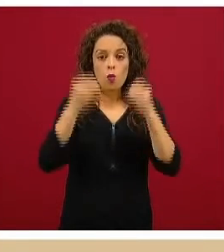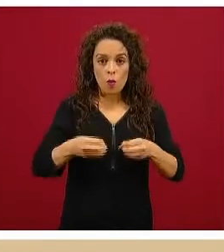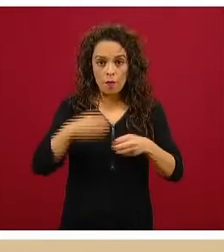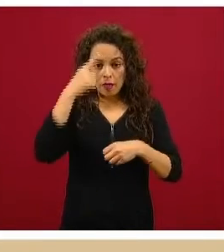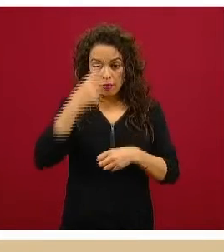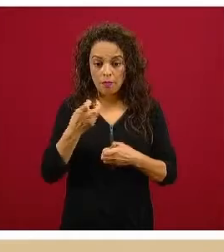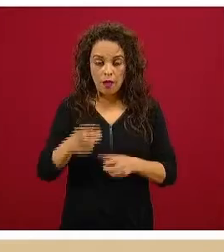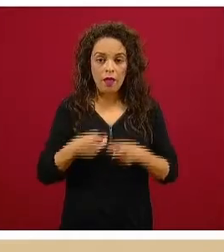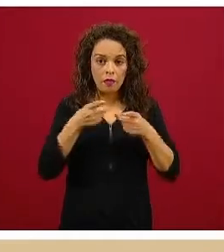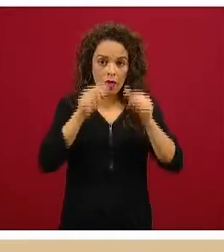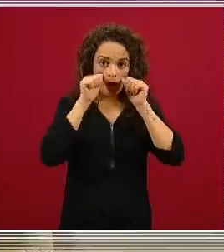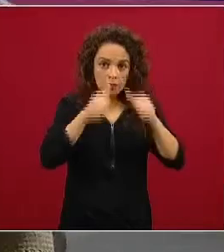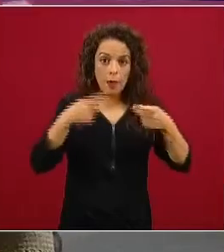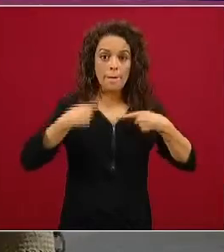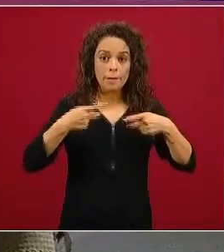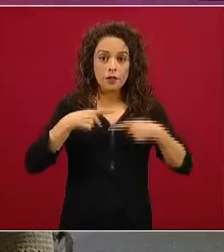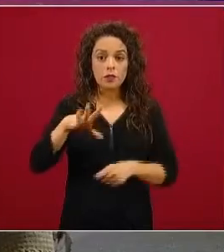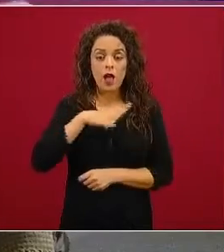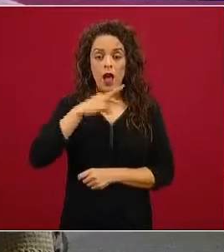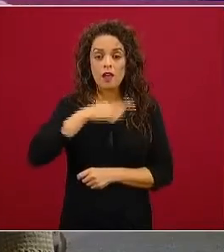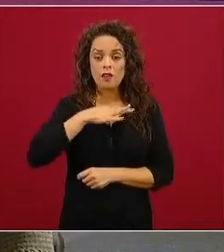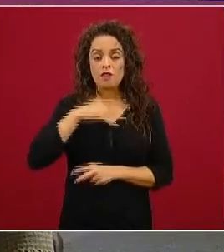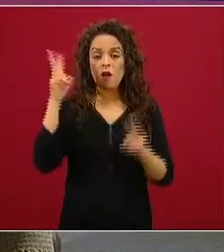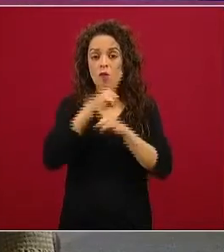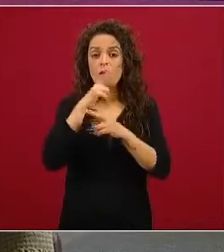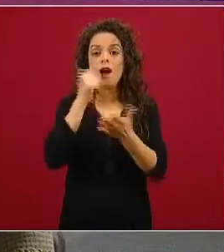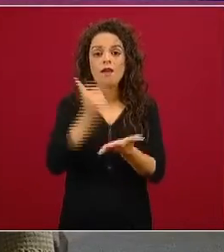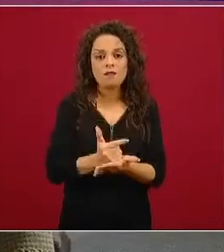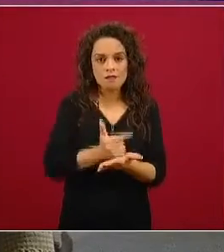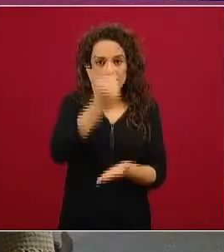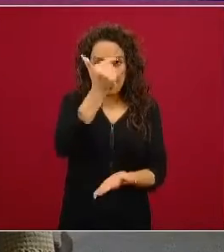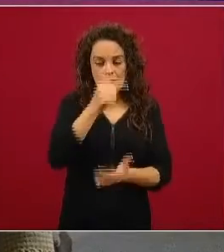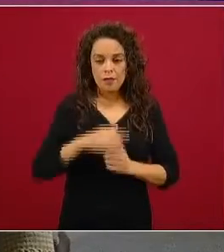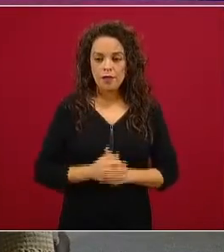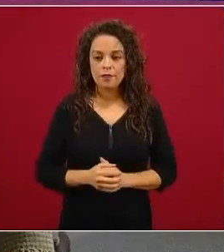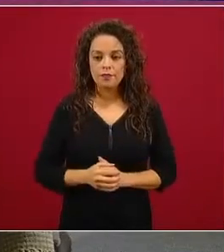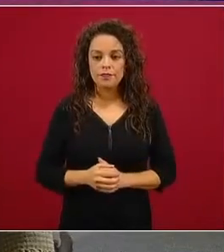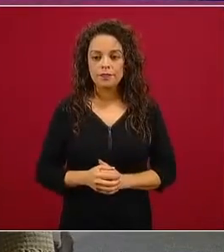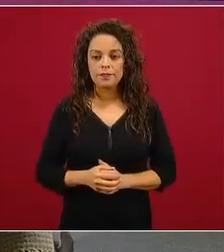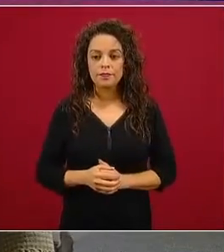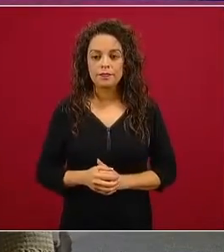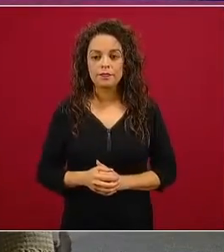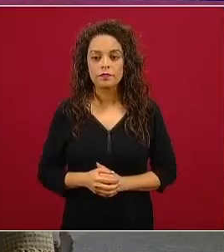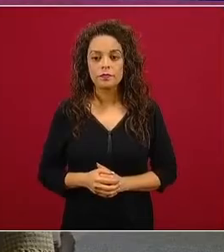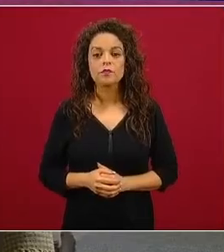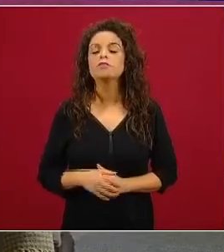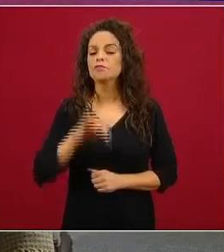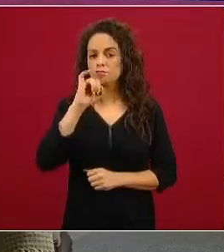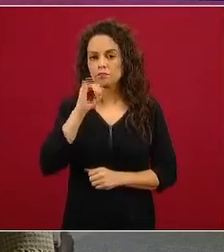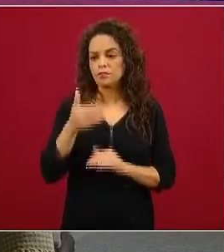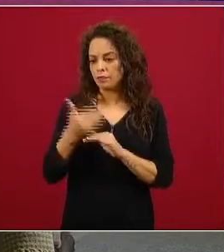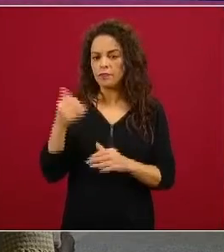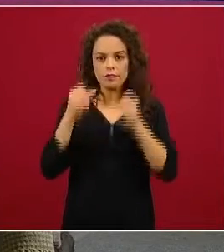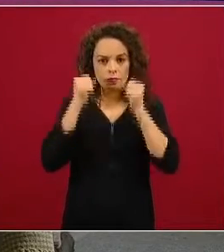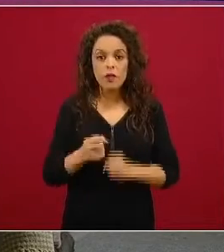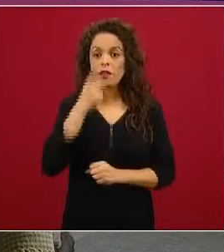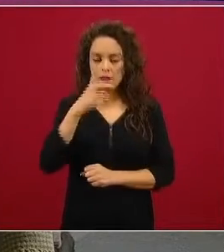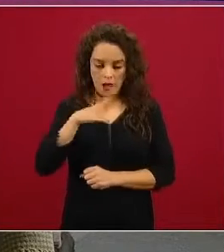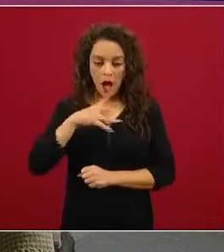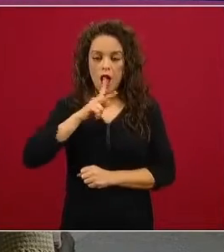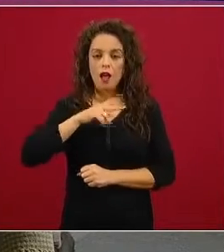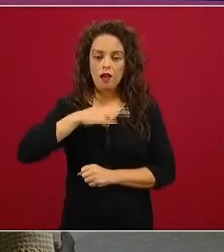personas críticamente enfermas, personas que necesitan ventilación mecánica porque tienen un daño pulmonar muy extenso. A nivel